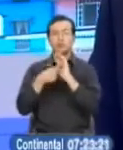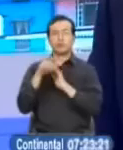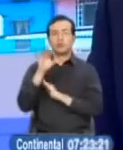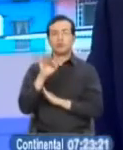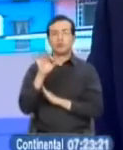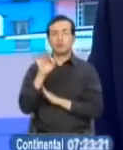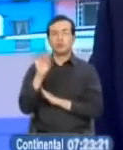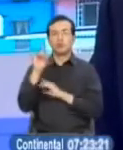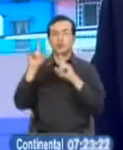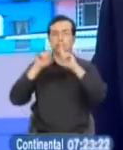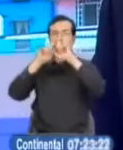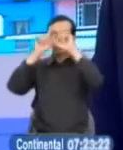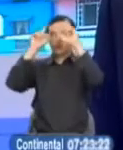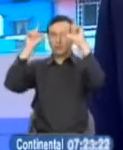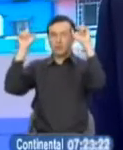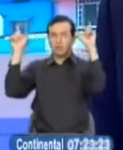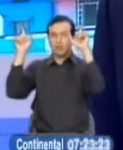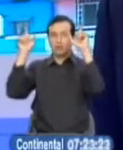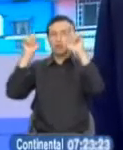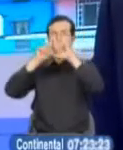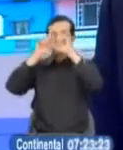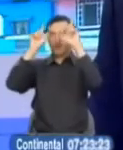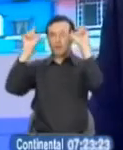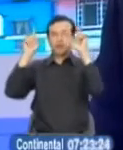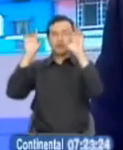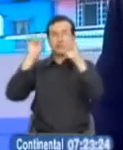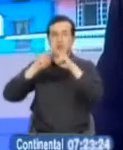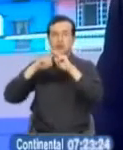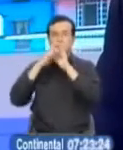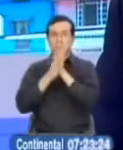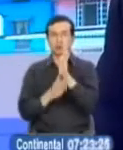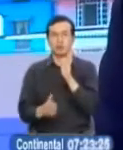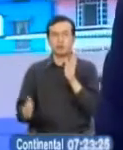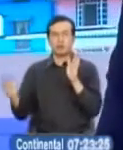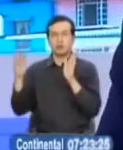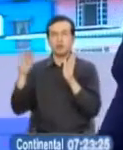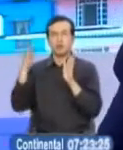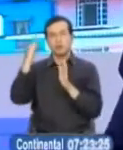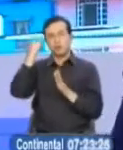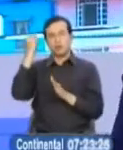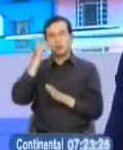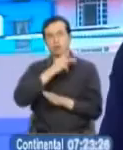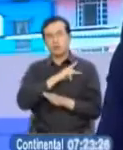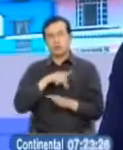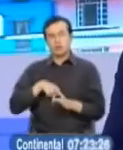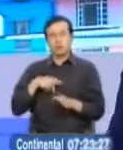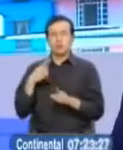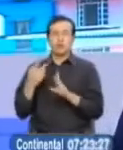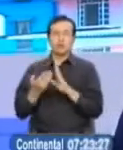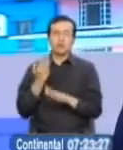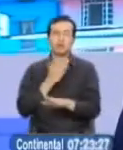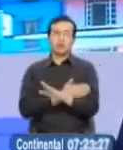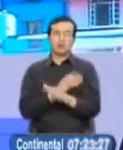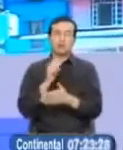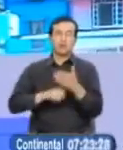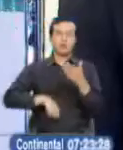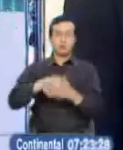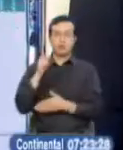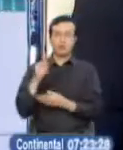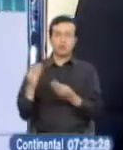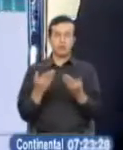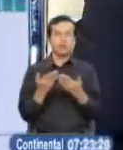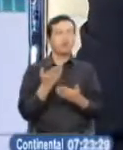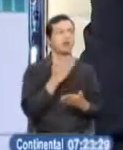iniciamos como la empresa que nació. A partir del emprendimiento personal, porque antes se trabajaba como contratista. Hay una